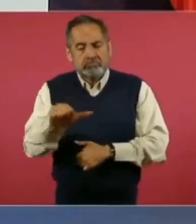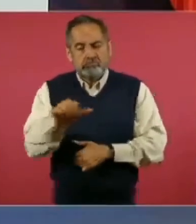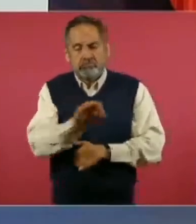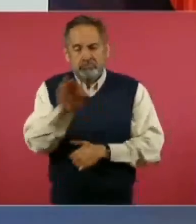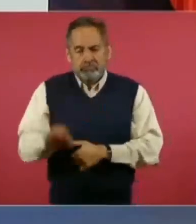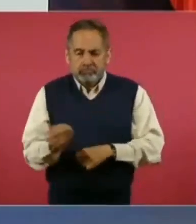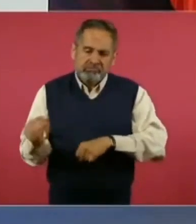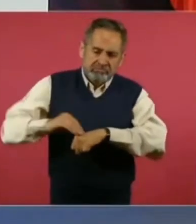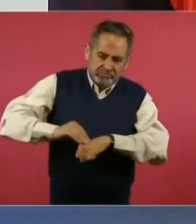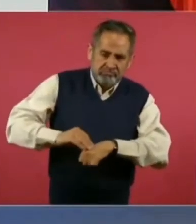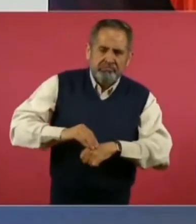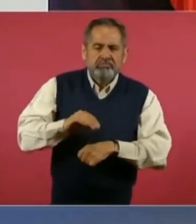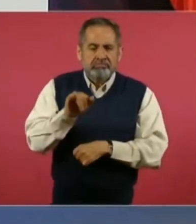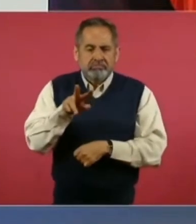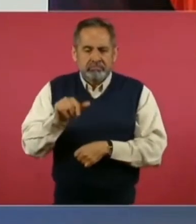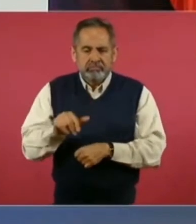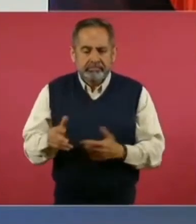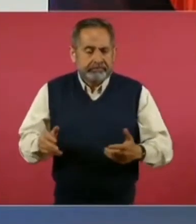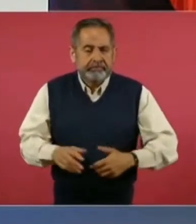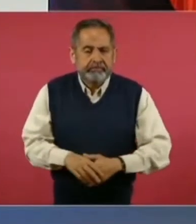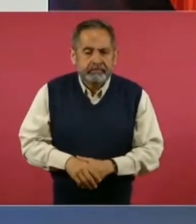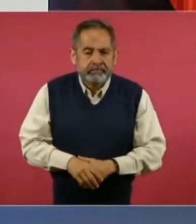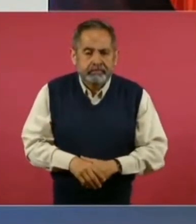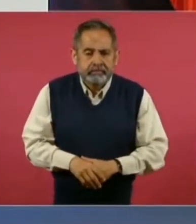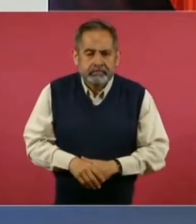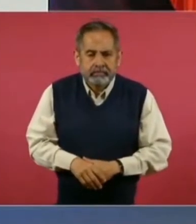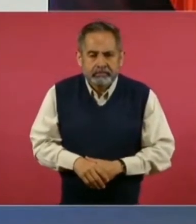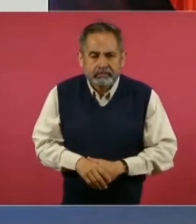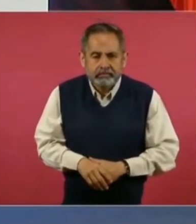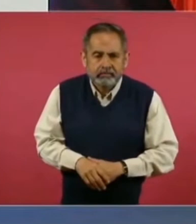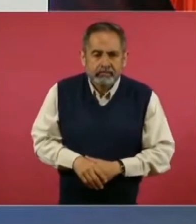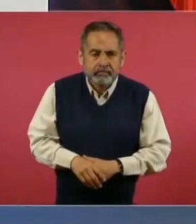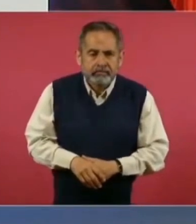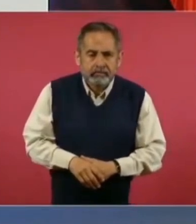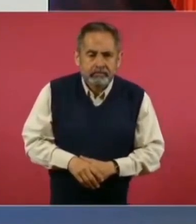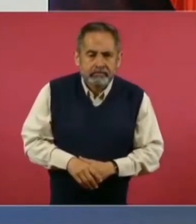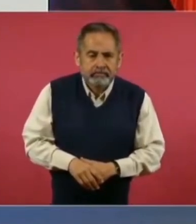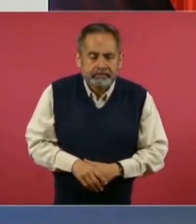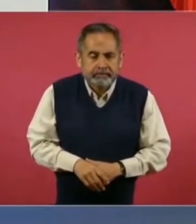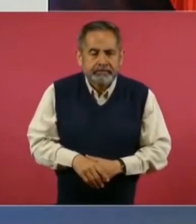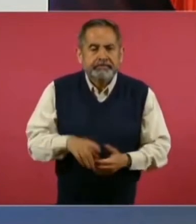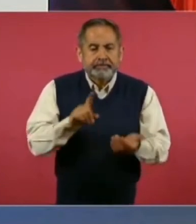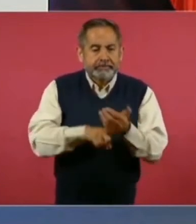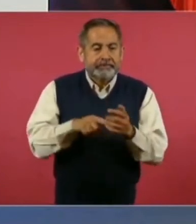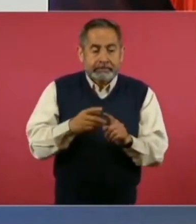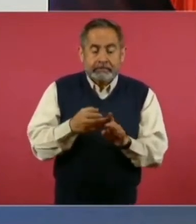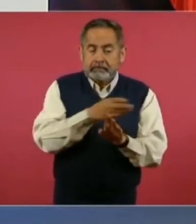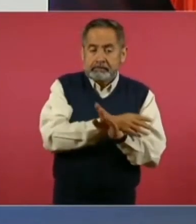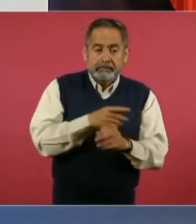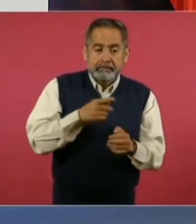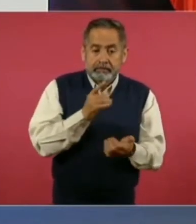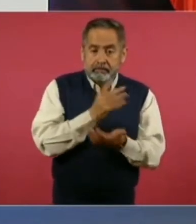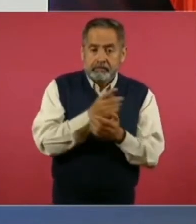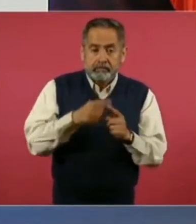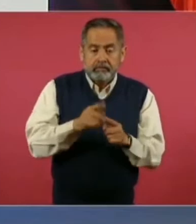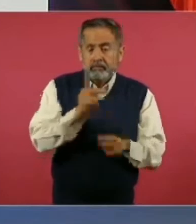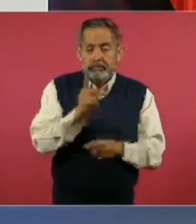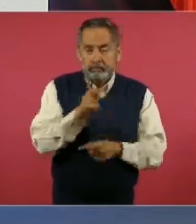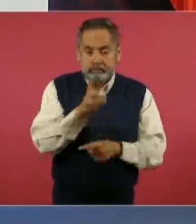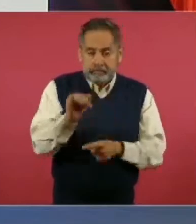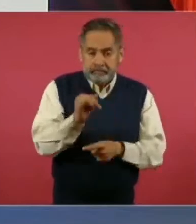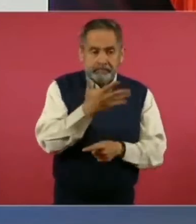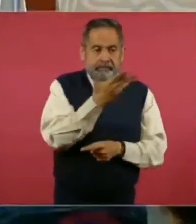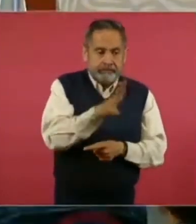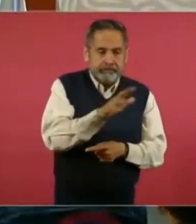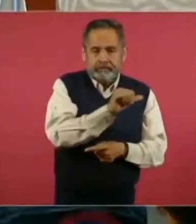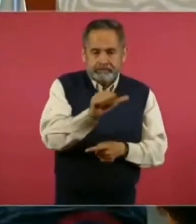Este fue otro aumento. Nada más que el primero fue solo el PRI, del 10 al